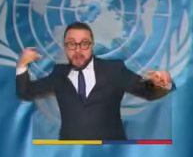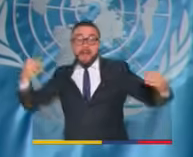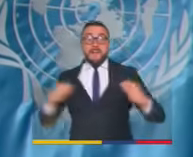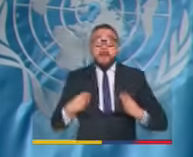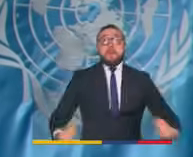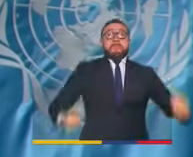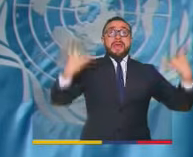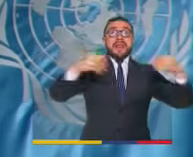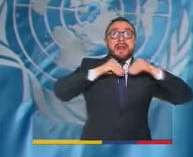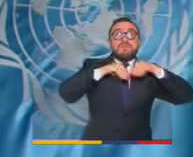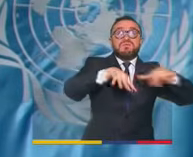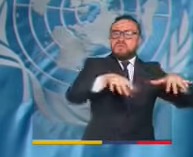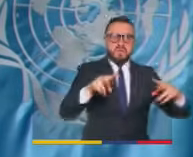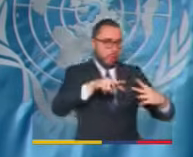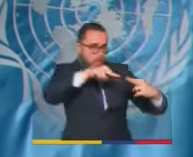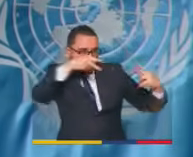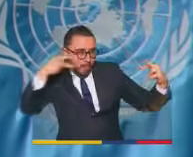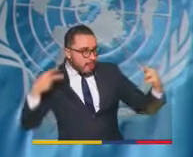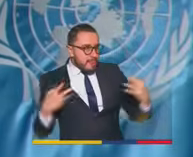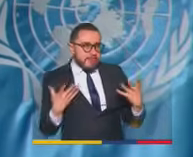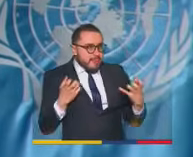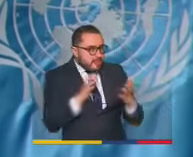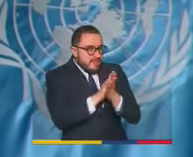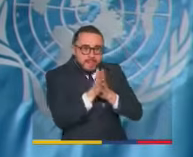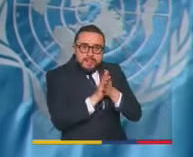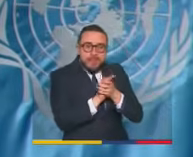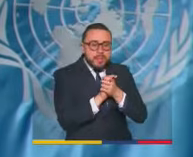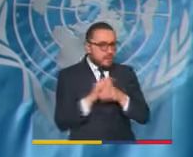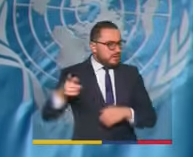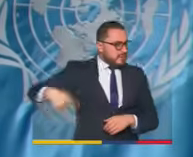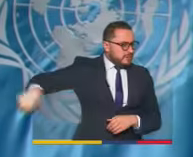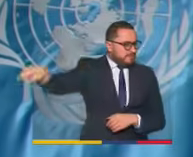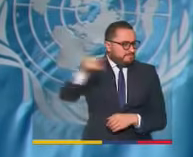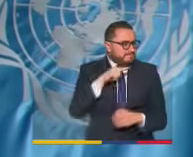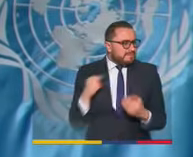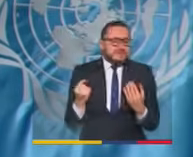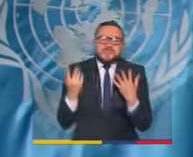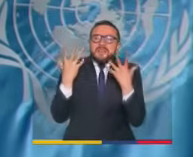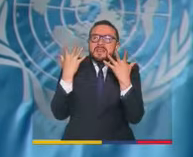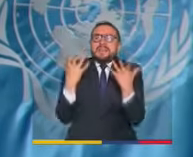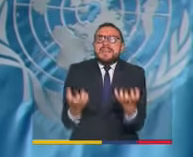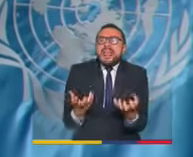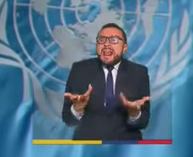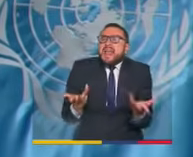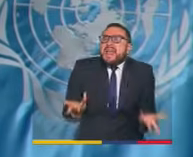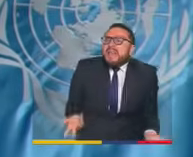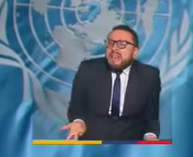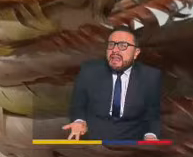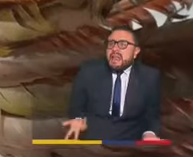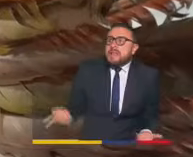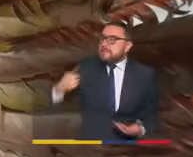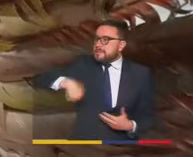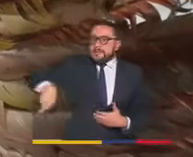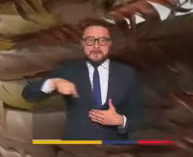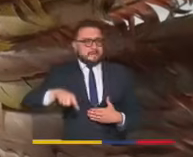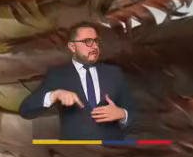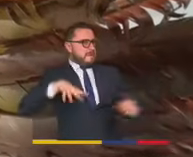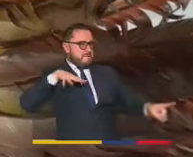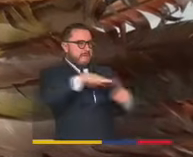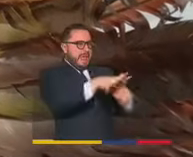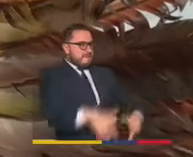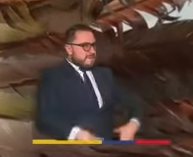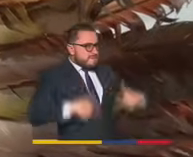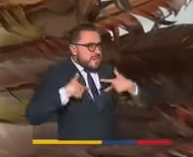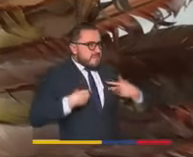Mentirosa porque una humanidad contra la vida es también una humanidad contra la humanidad.